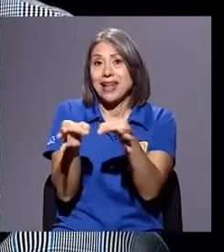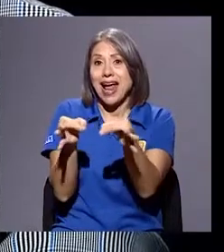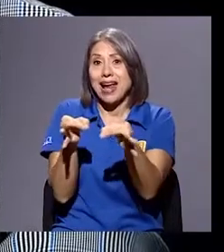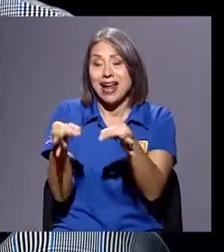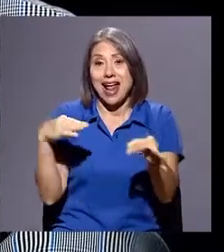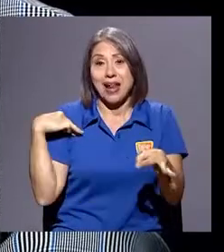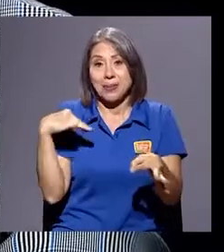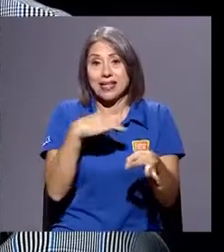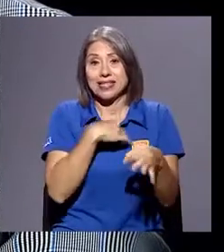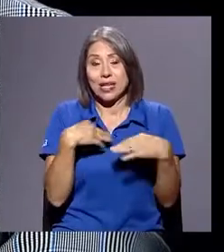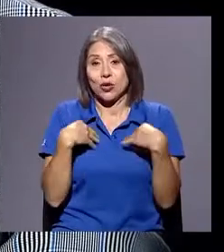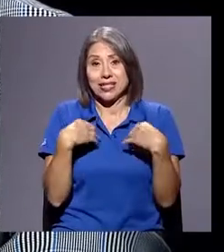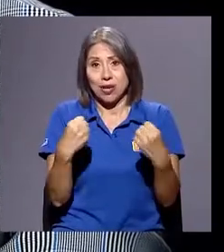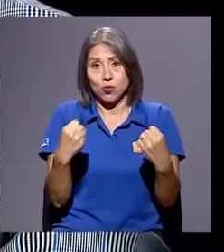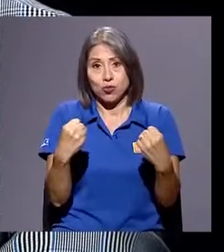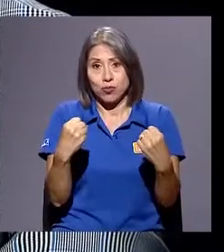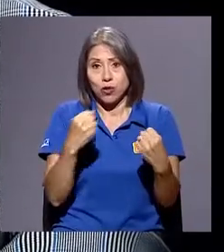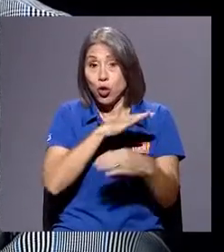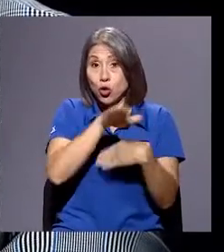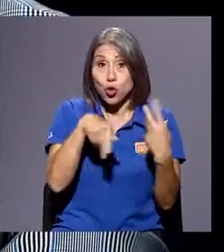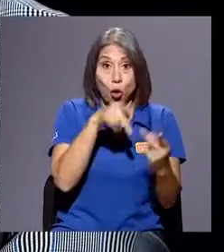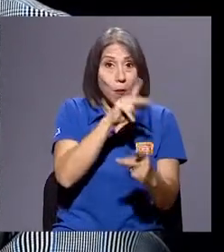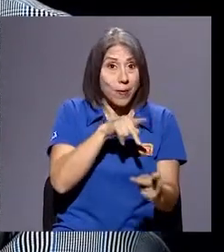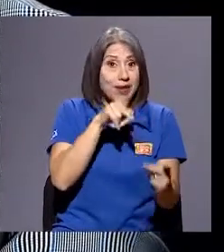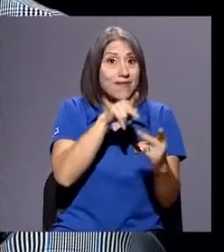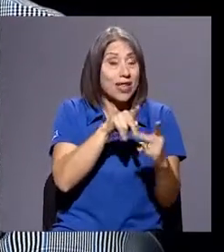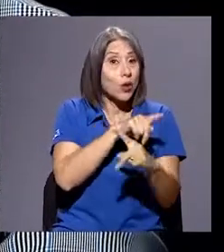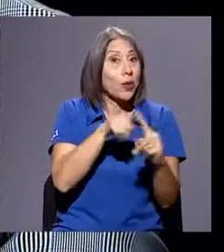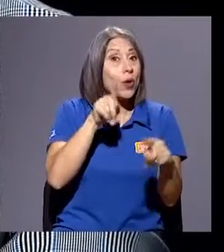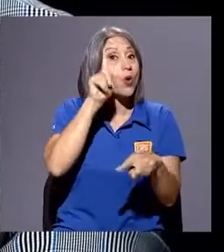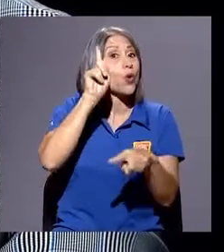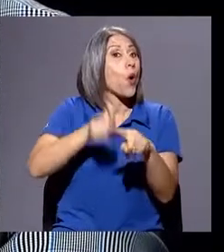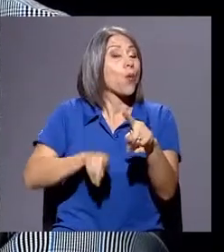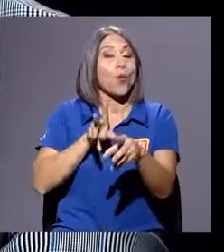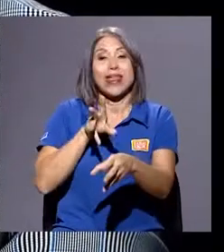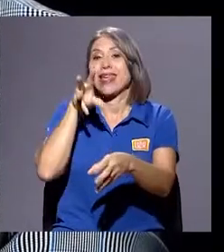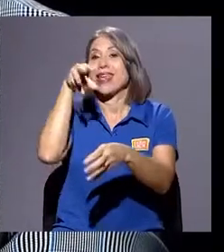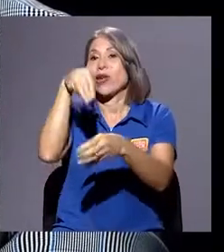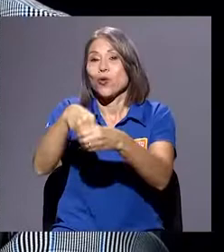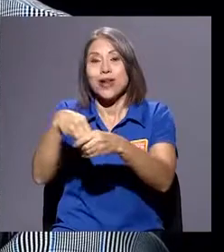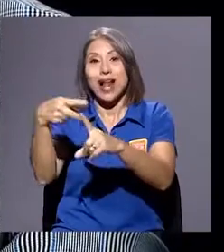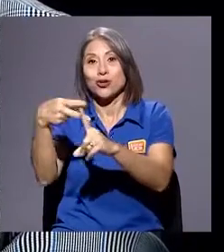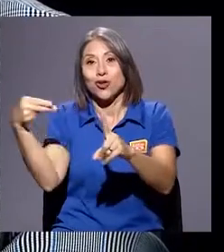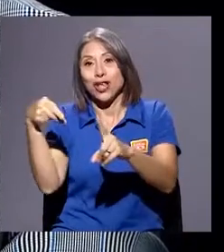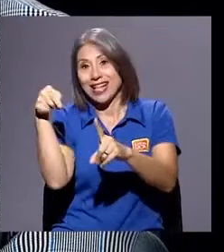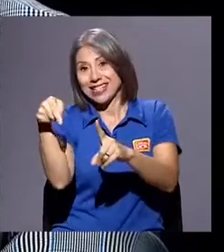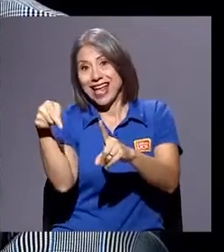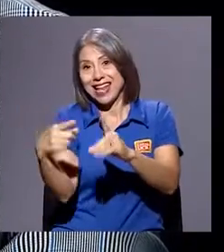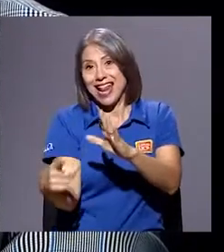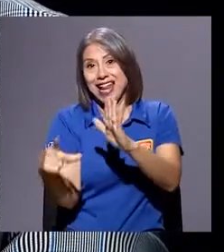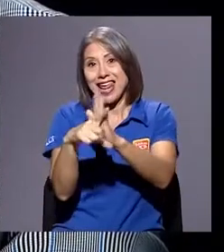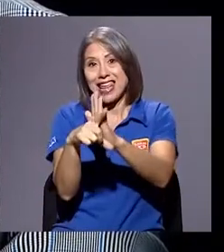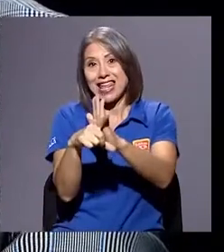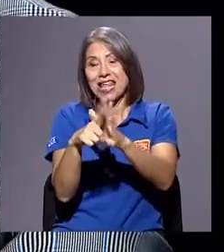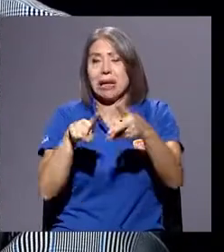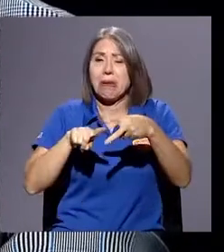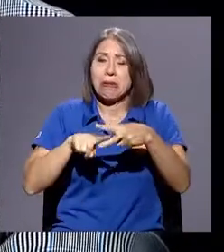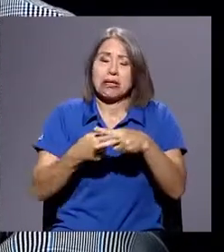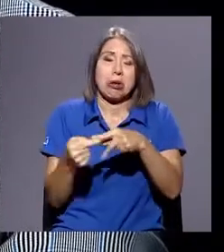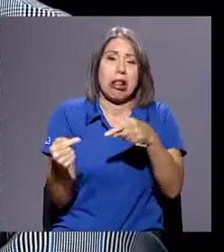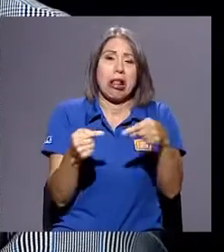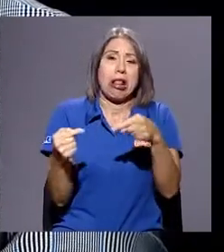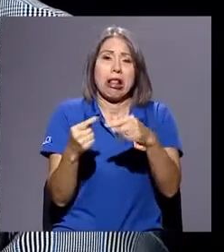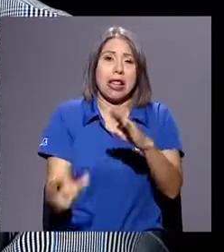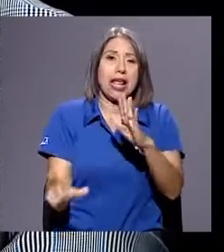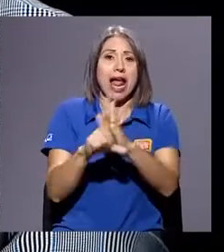Ministerio de Salud que todo estaba perfecto, pero que no podían incluir a los hoteles, la batalla legal fue tremenda. Es más, terminó